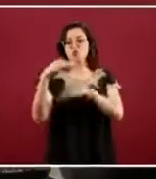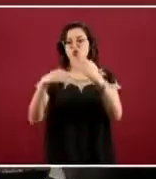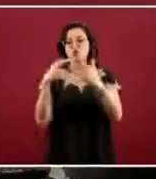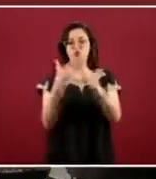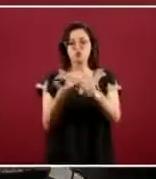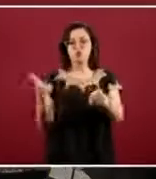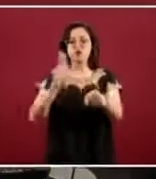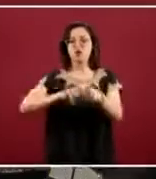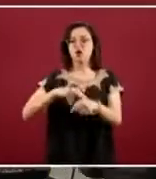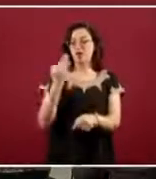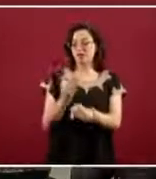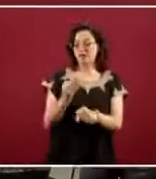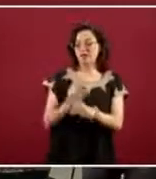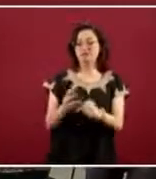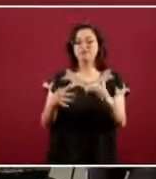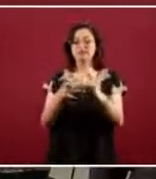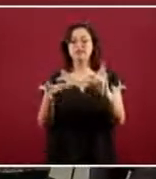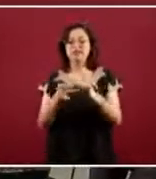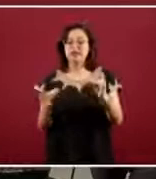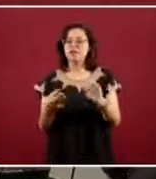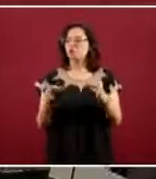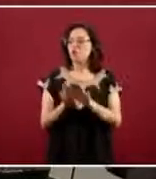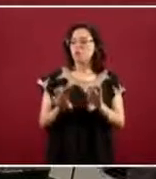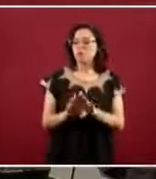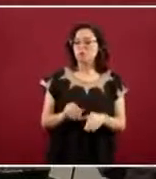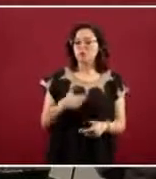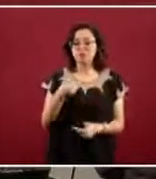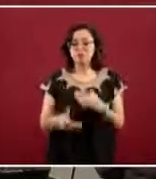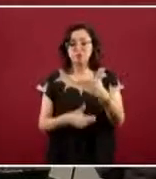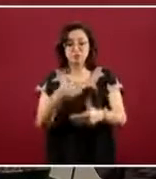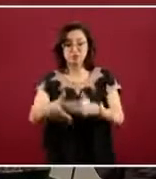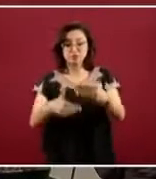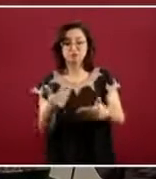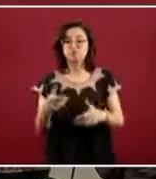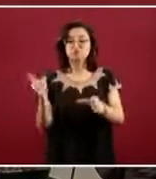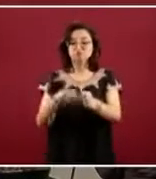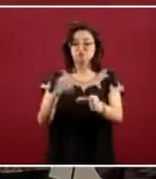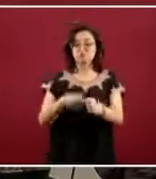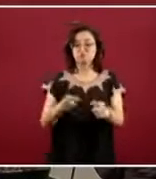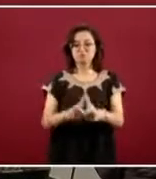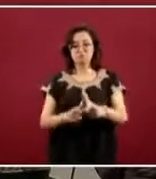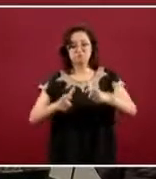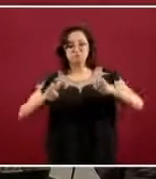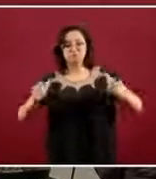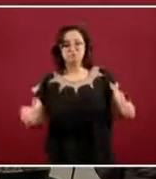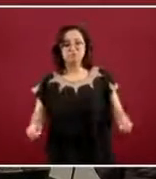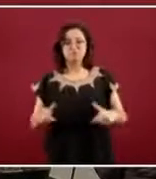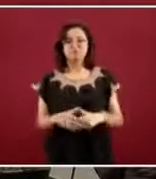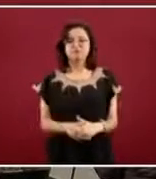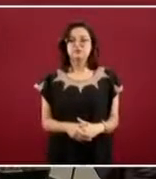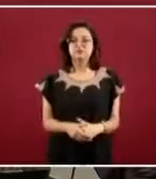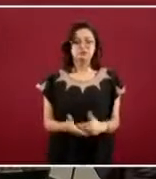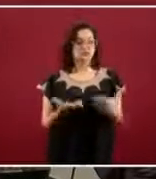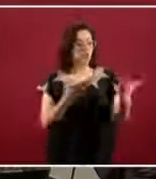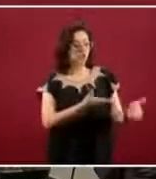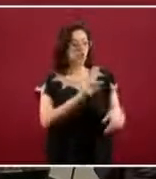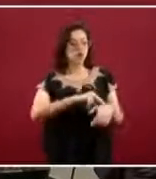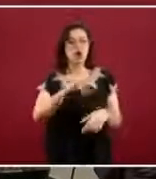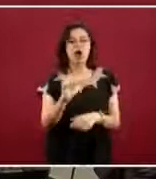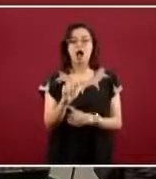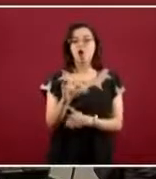Y nos va a comentar precisamente sobre el progreso acelerado que ha habido al respecto. Le pido al doctor Salomía si